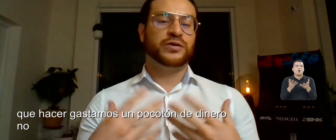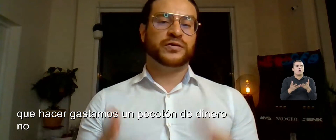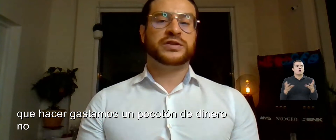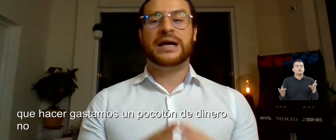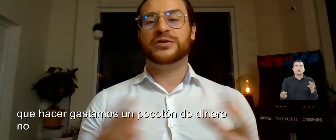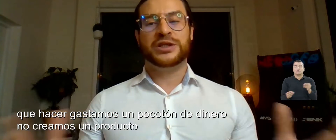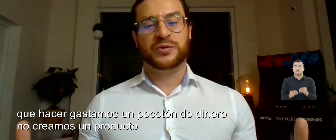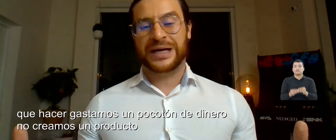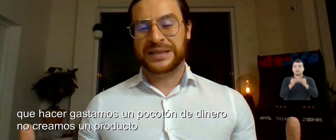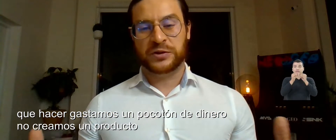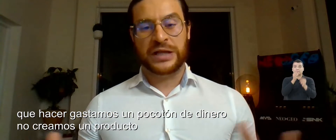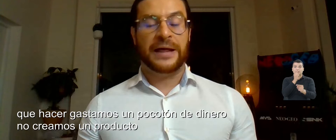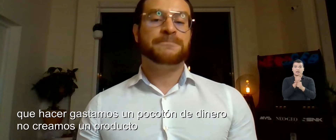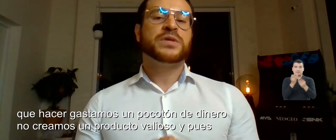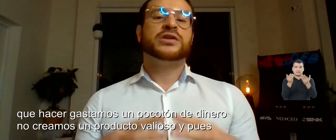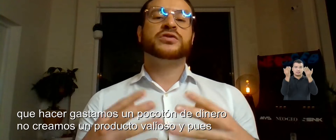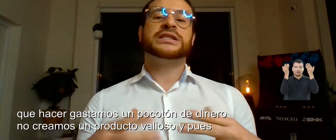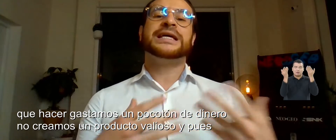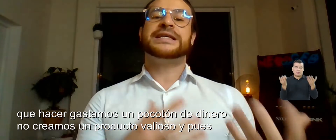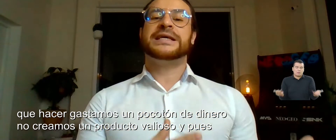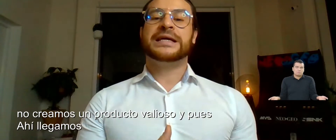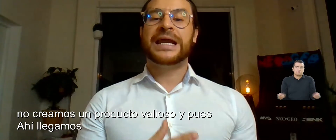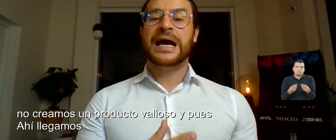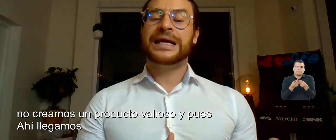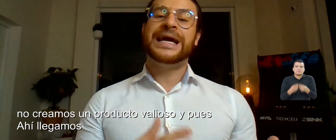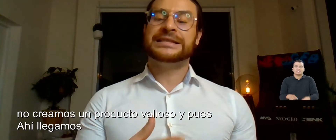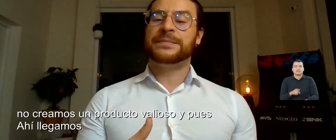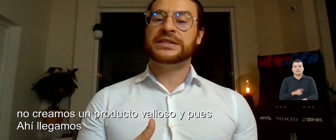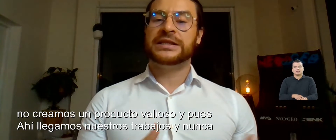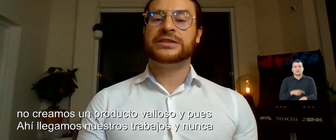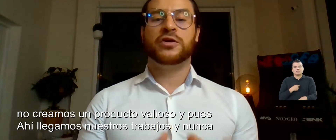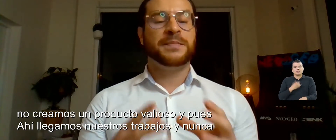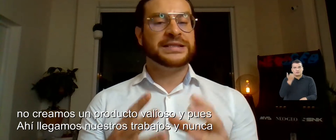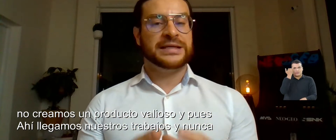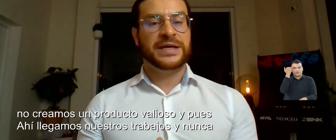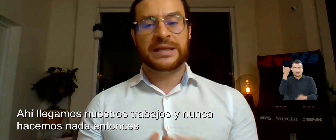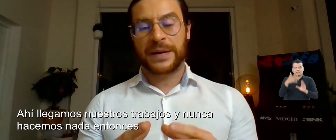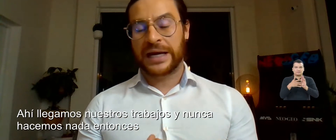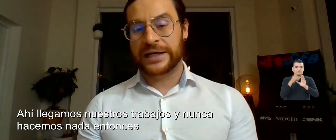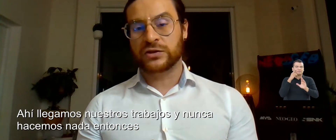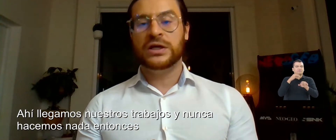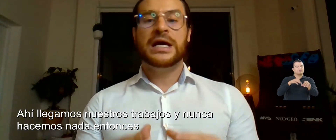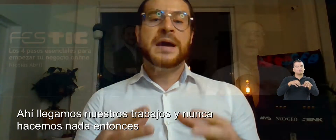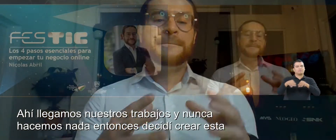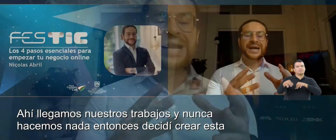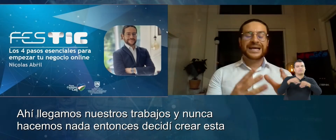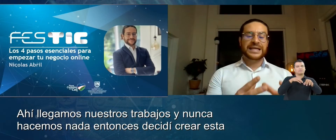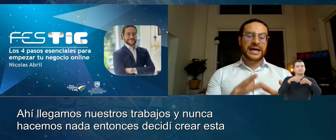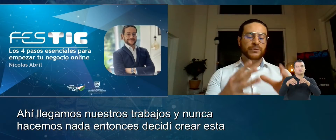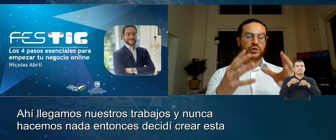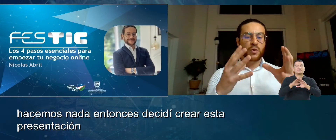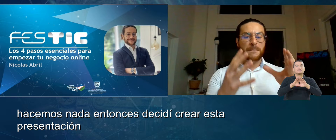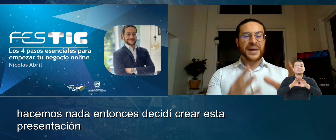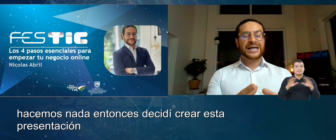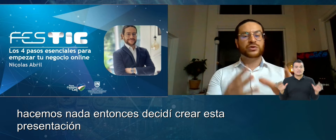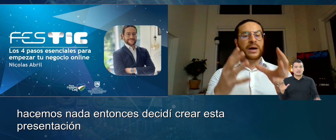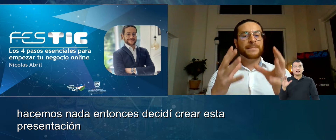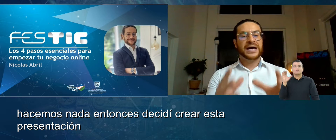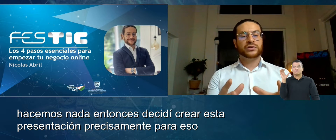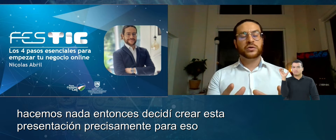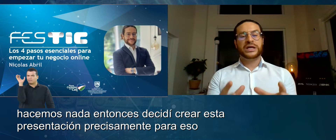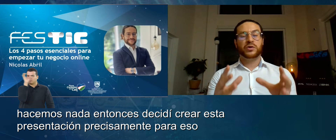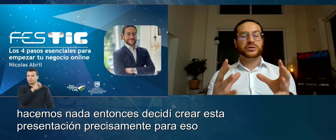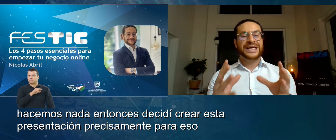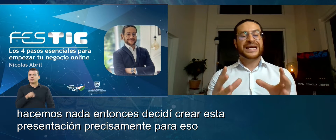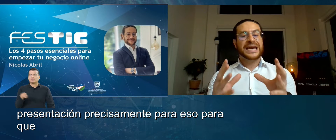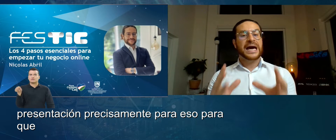ahí llegamos, nos frustramos y nunca hacemos nada. Entonces decidí crear esta presentación precisamente para eso, para que tengamos un paso